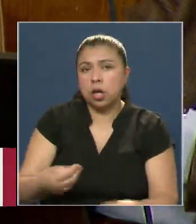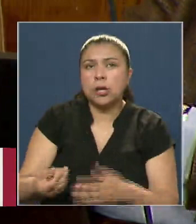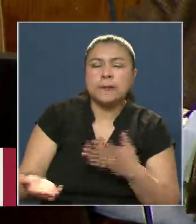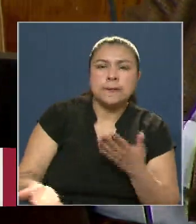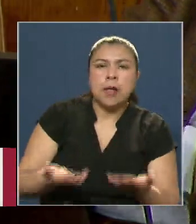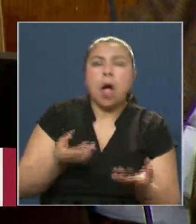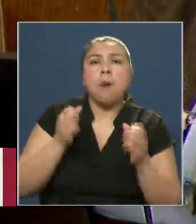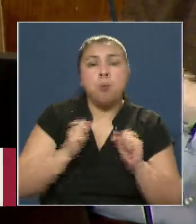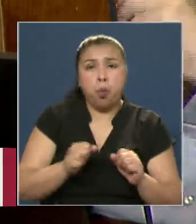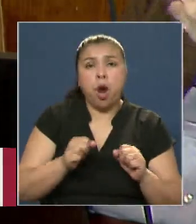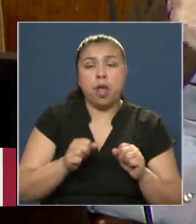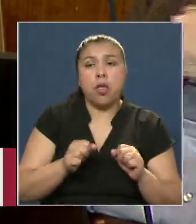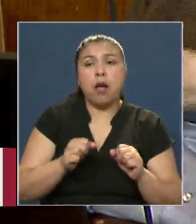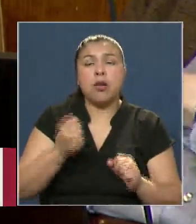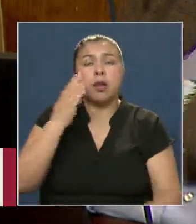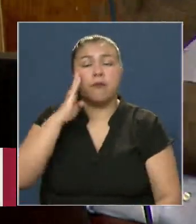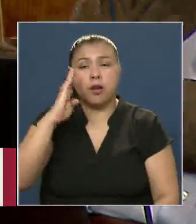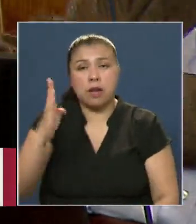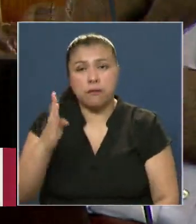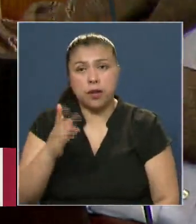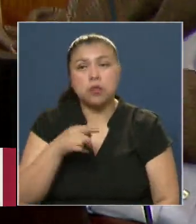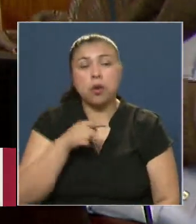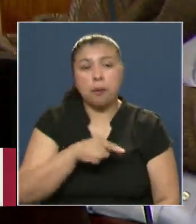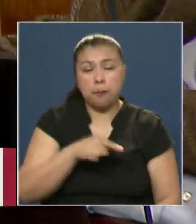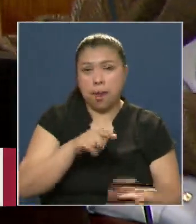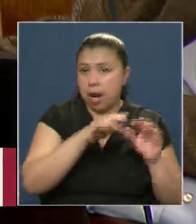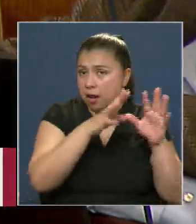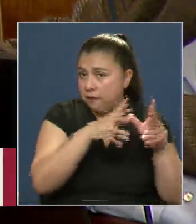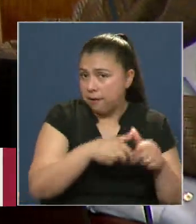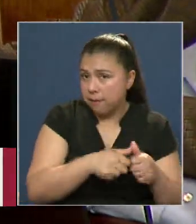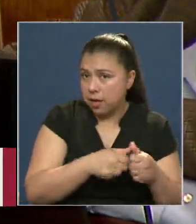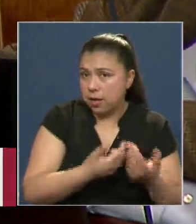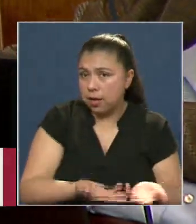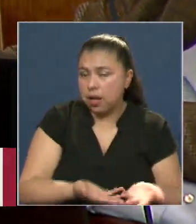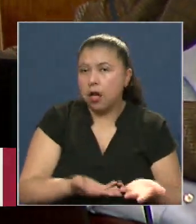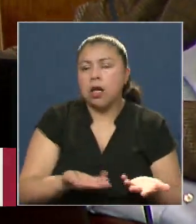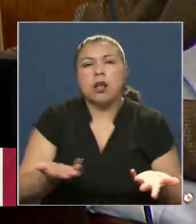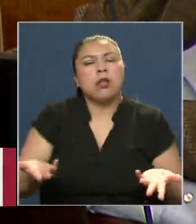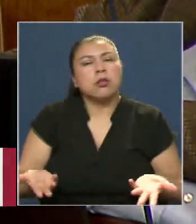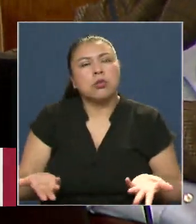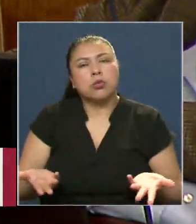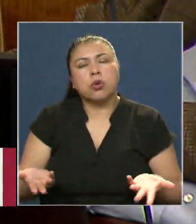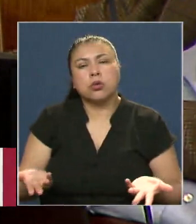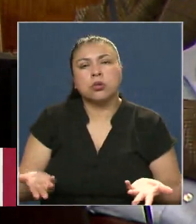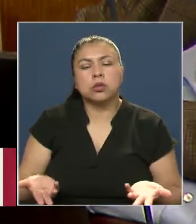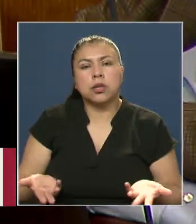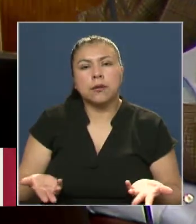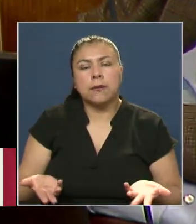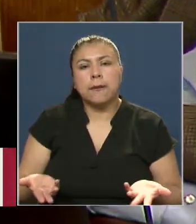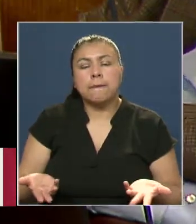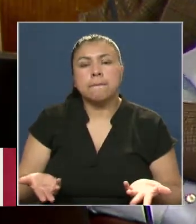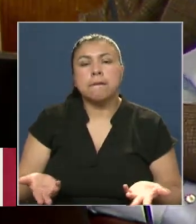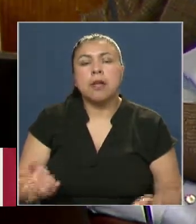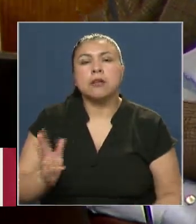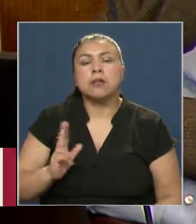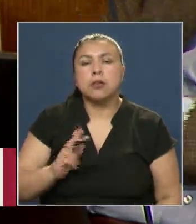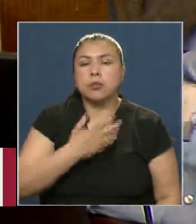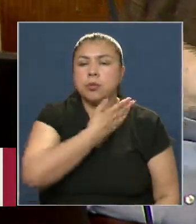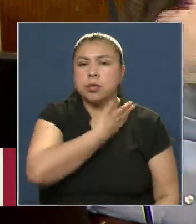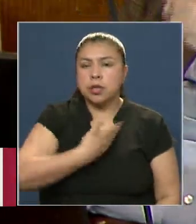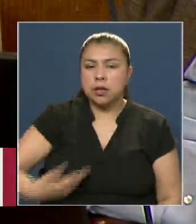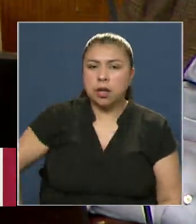algunos beneficios para ellos. De lo contrario, señor presidente, al señor ministro, esto